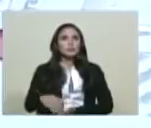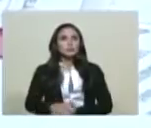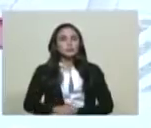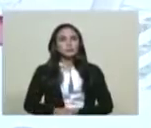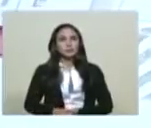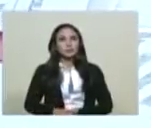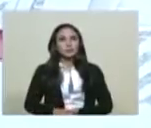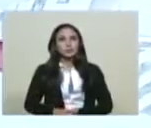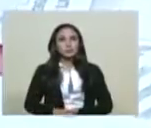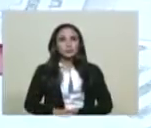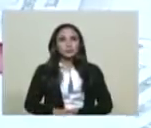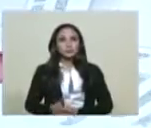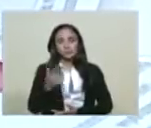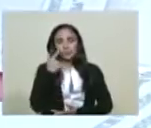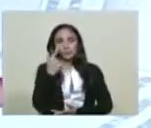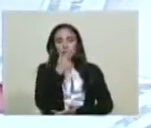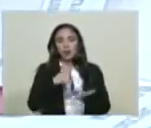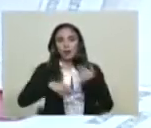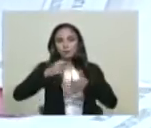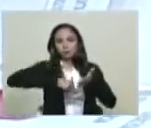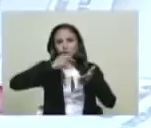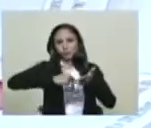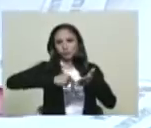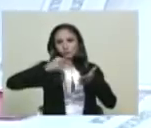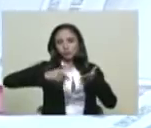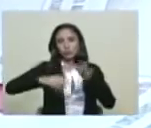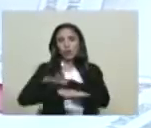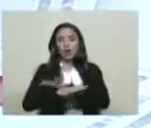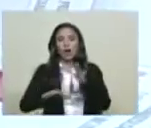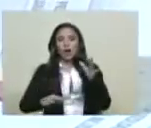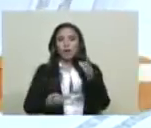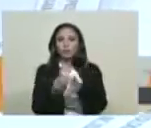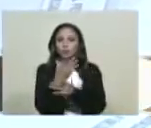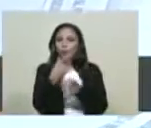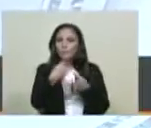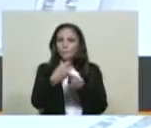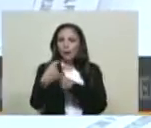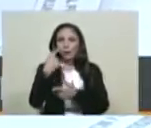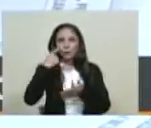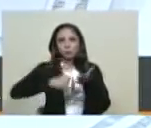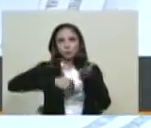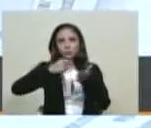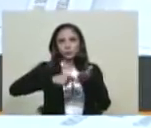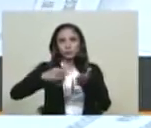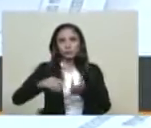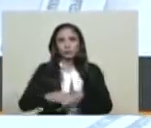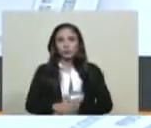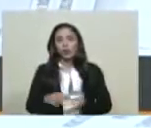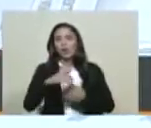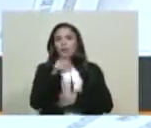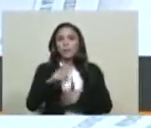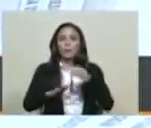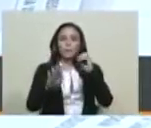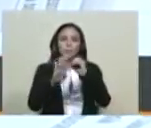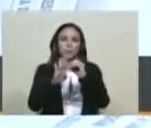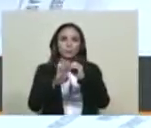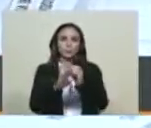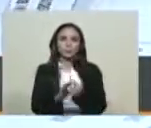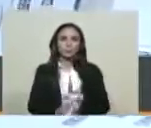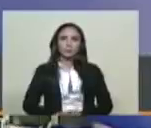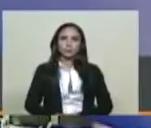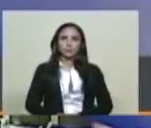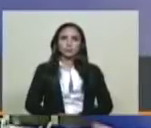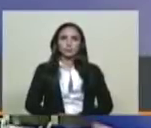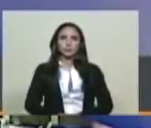Voy a poner aquí del Fonden, fuente de financiamiento del Fonden, y Petro.